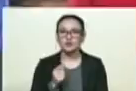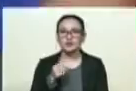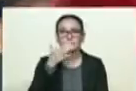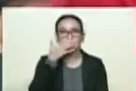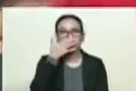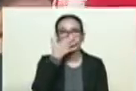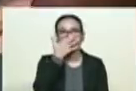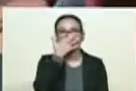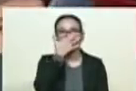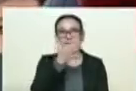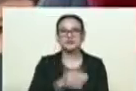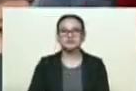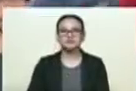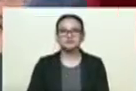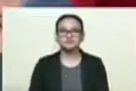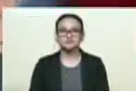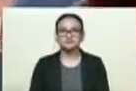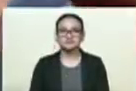Rafael Urdaneta,